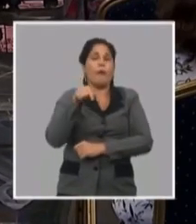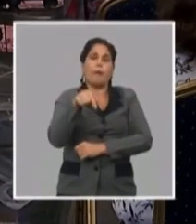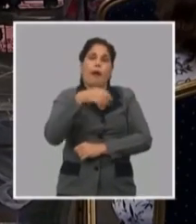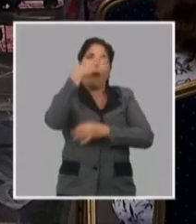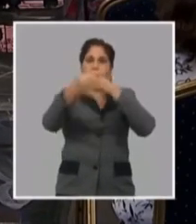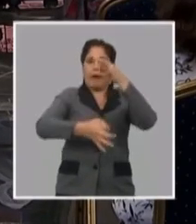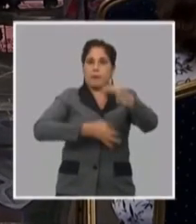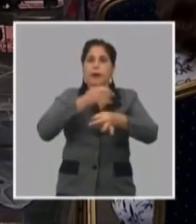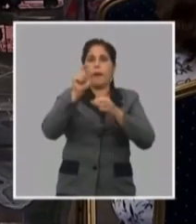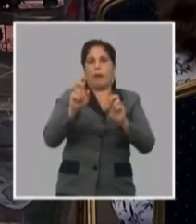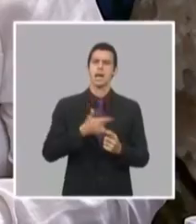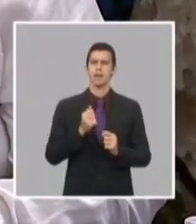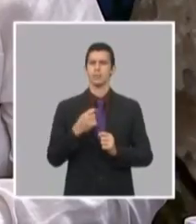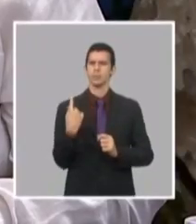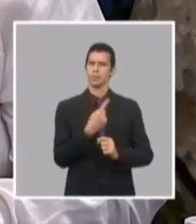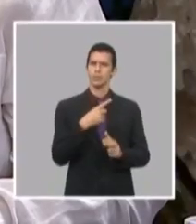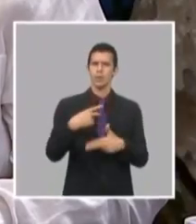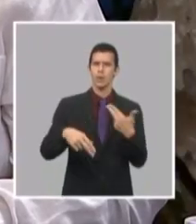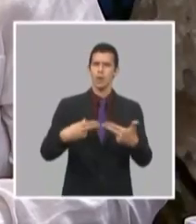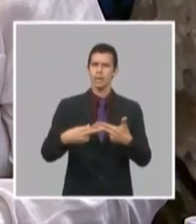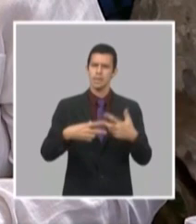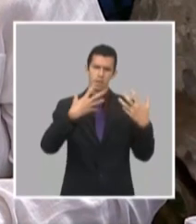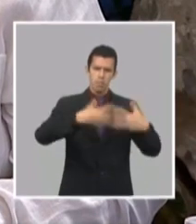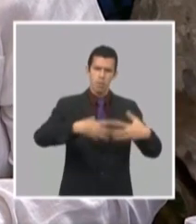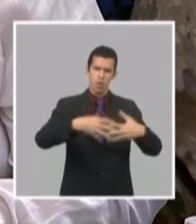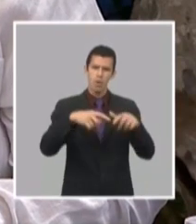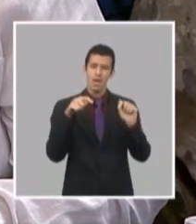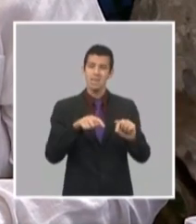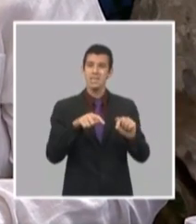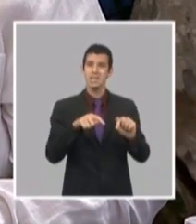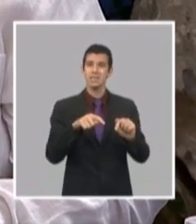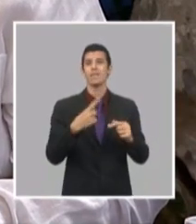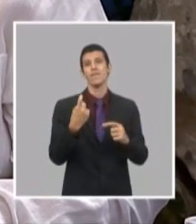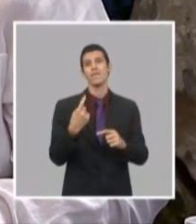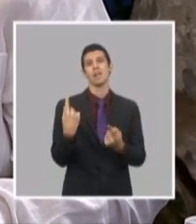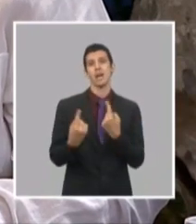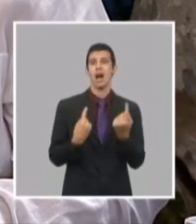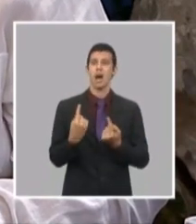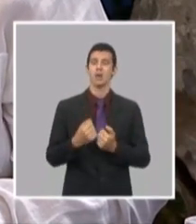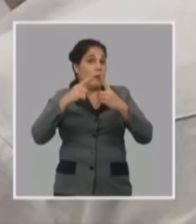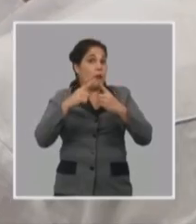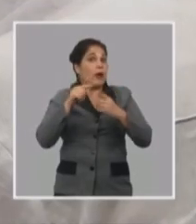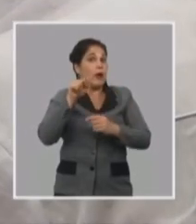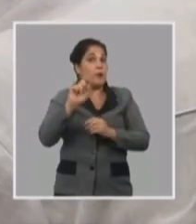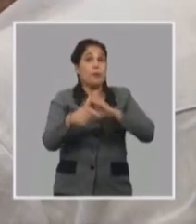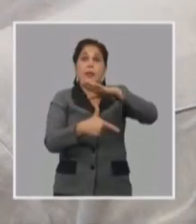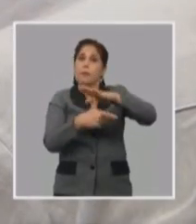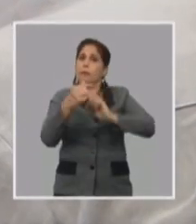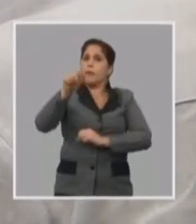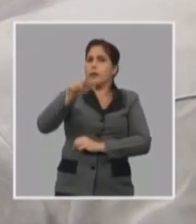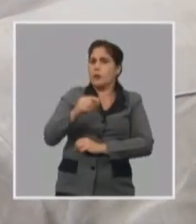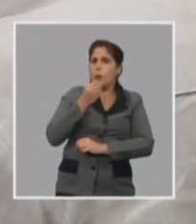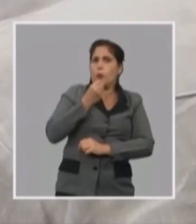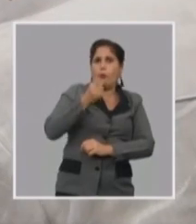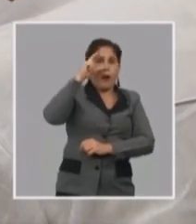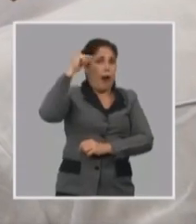referir a cuba- elimina el gravamen de 10% al dólar y amplió su uso para venta de algunos alimentos el país requiere